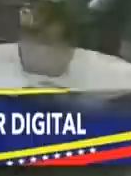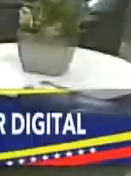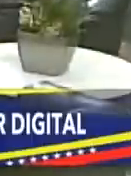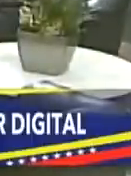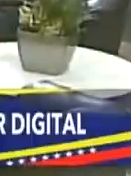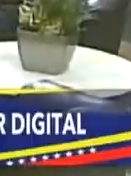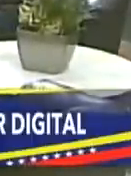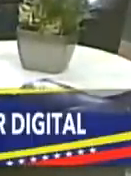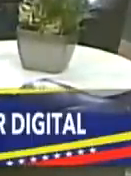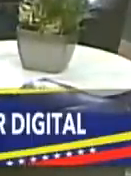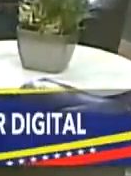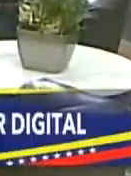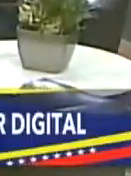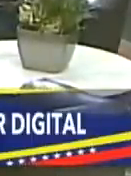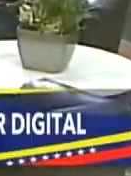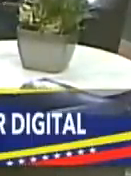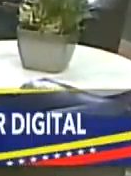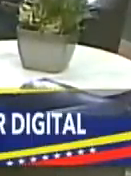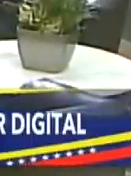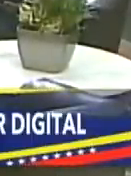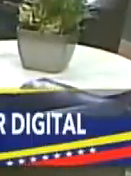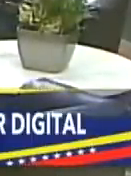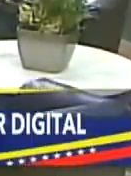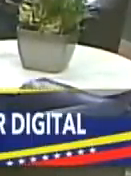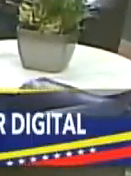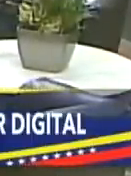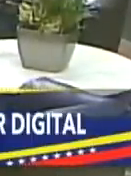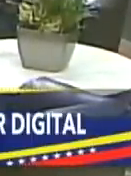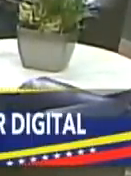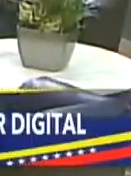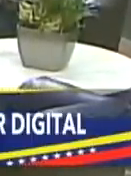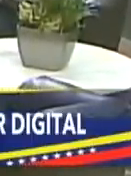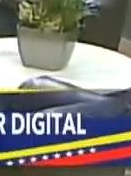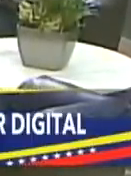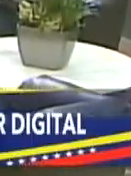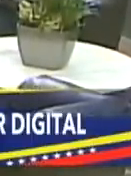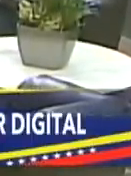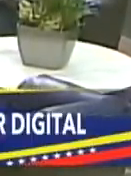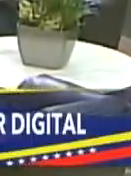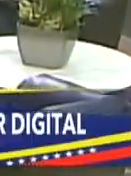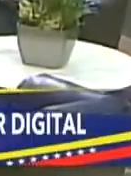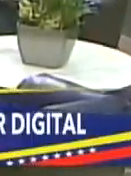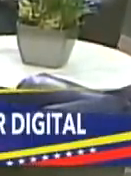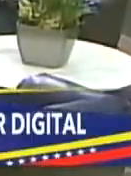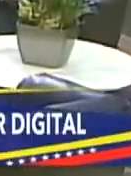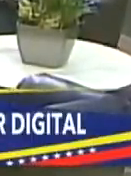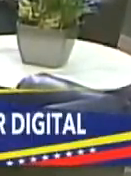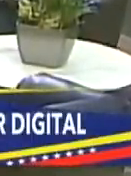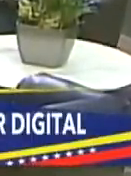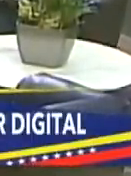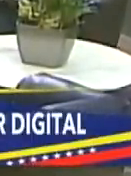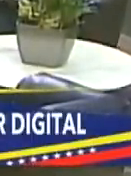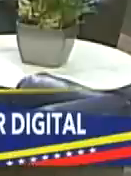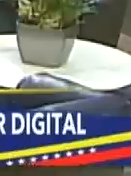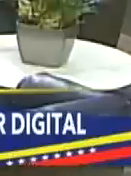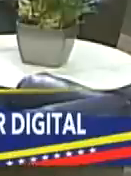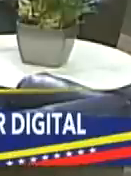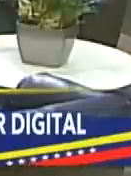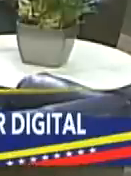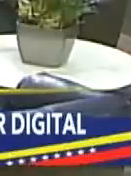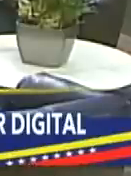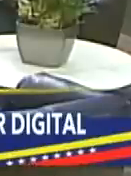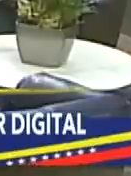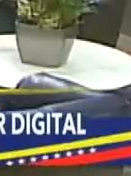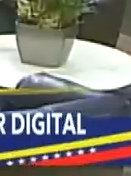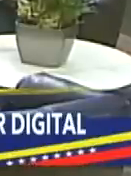Venezuela han creado para facilitar a los emprendedores y emprendedoras. Adelante, Alexandra. Buenas tardes, presidente. Estos son los